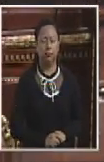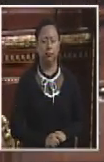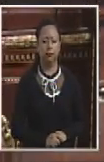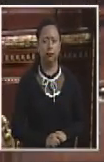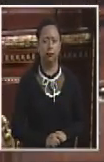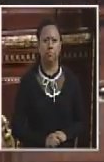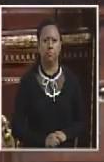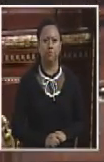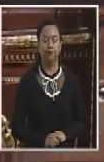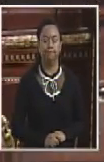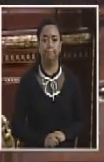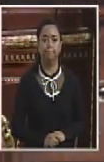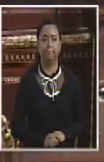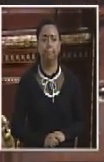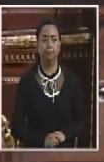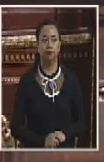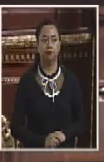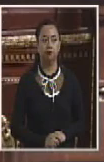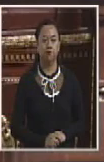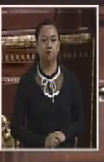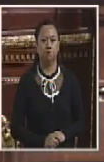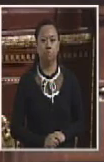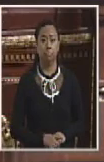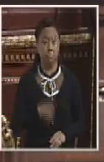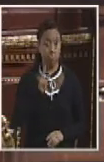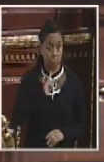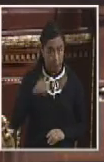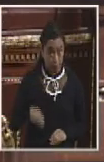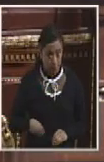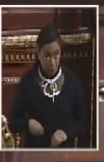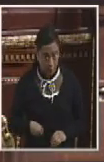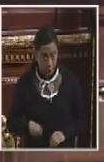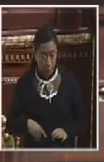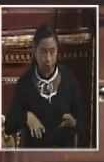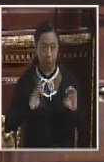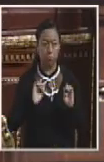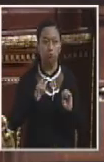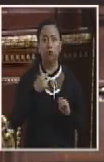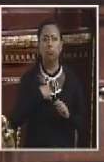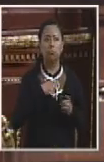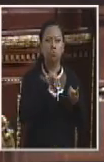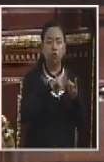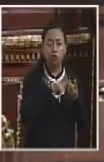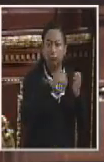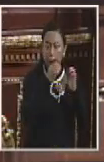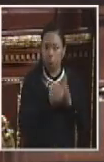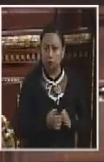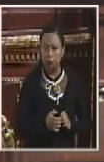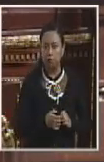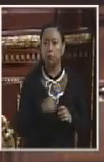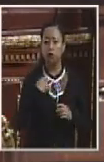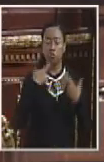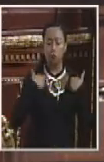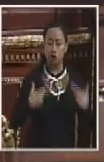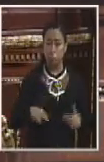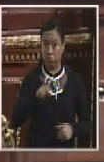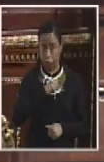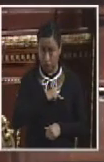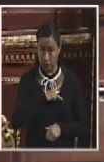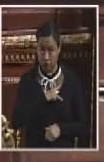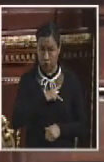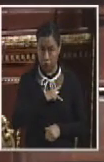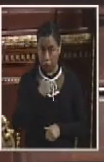Y la culpa no era mía, ni dónde estaba, ni cómo vestía.